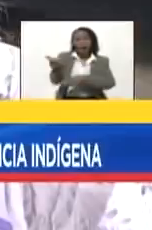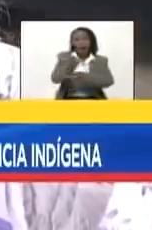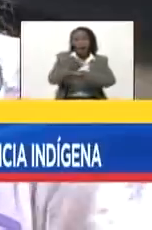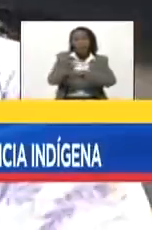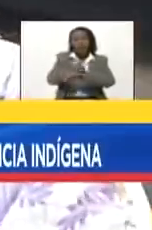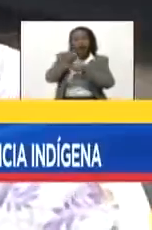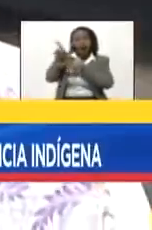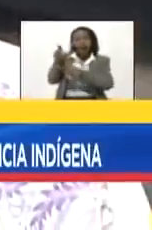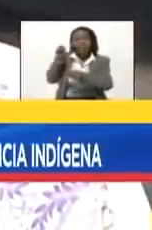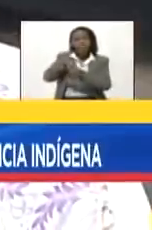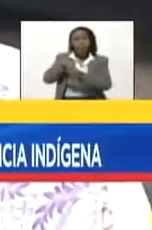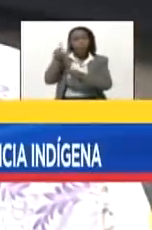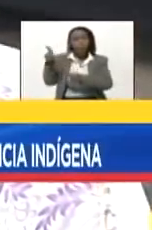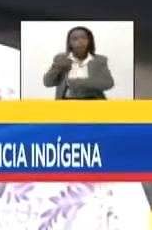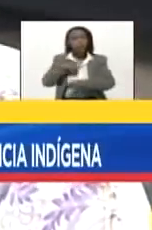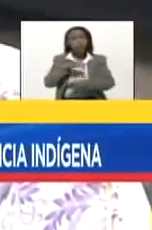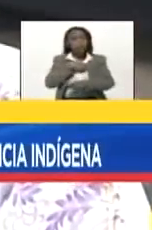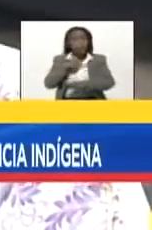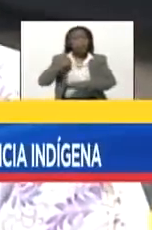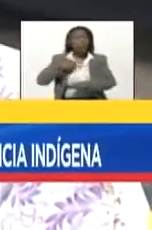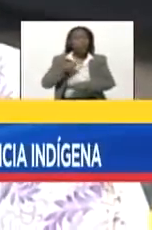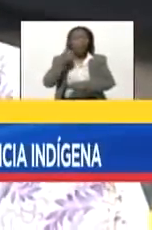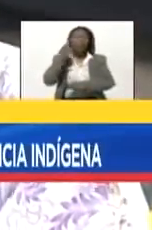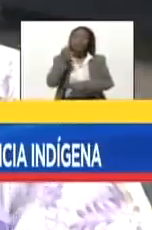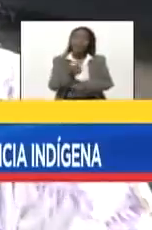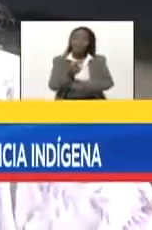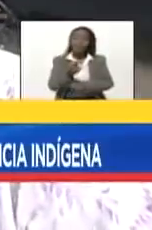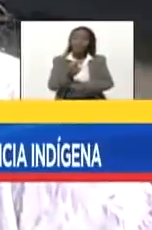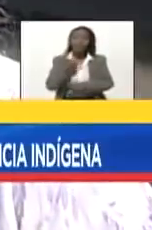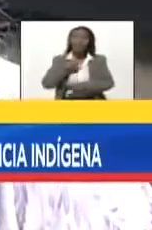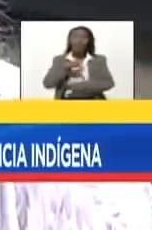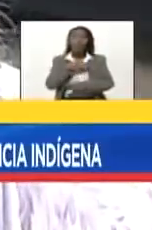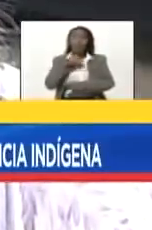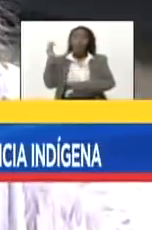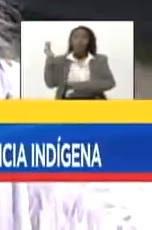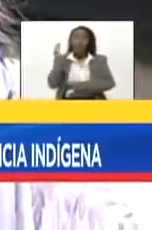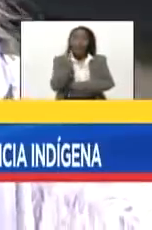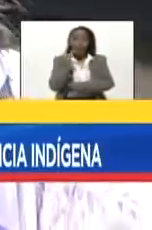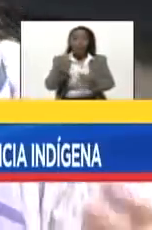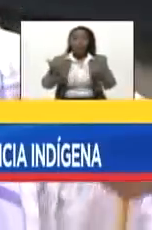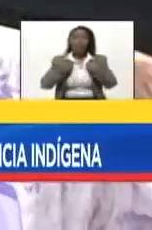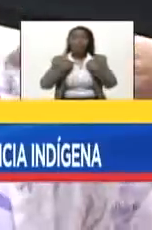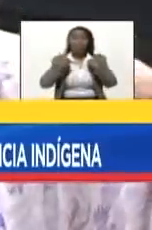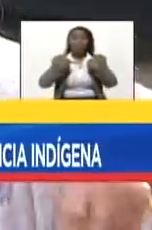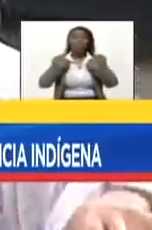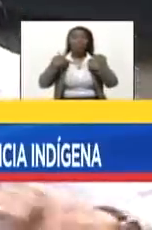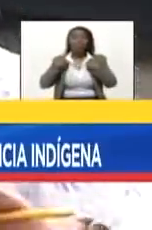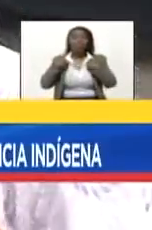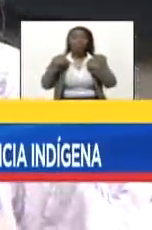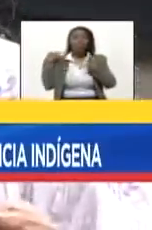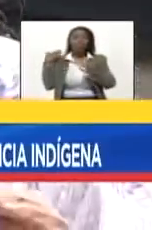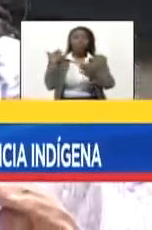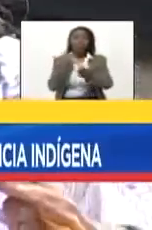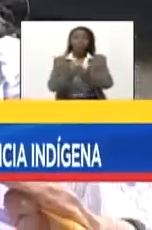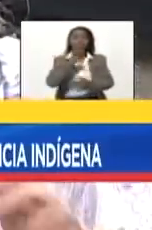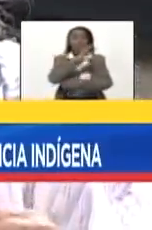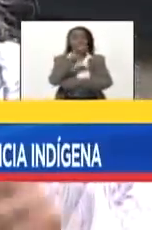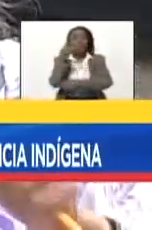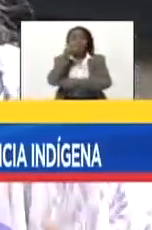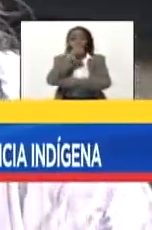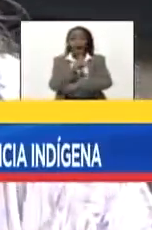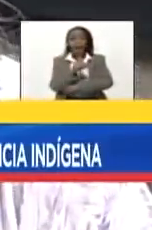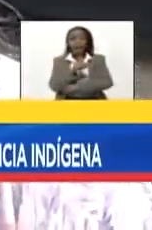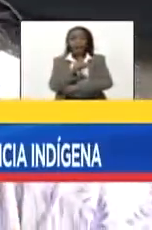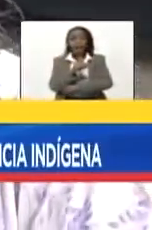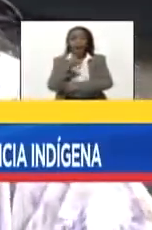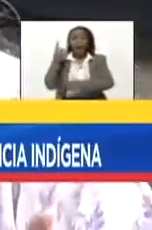gobierno que está allí, y nosotros tenemos que decirlo. Nosotros veníamos sufriendo durante los 300 años